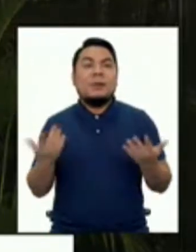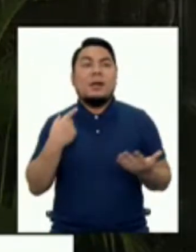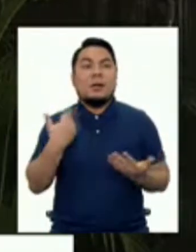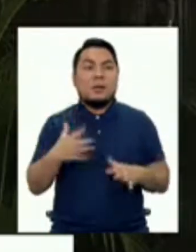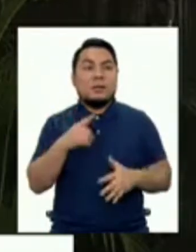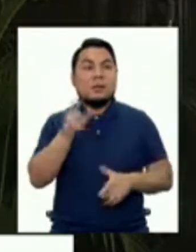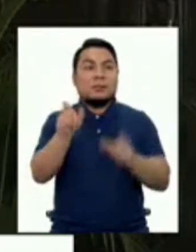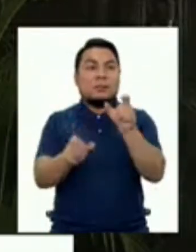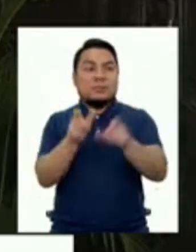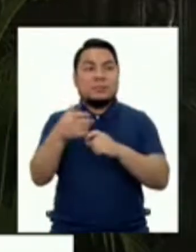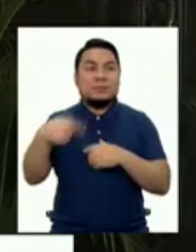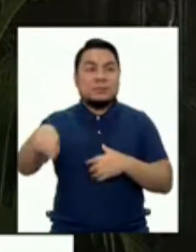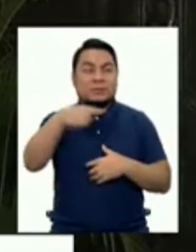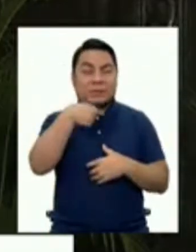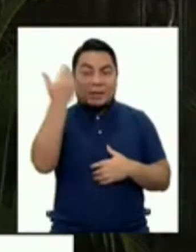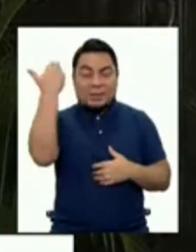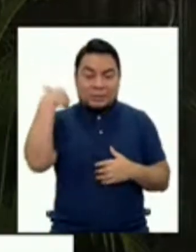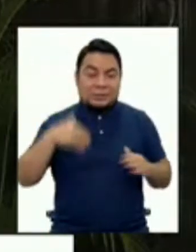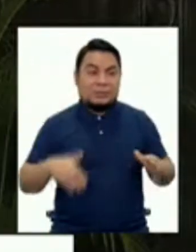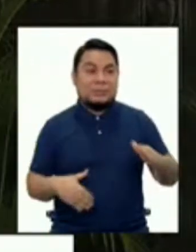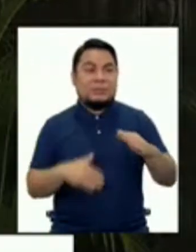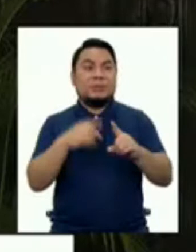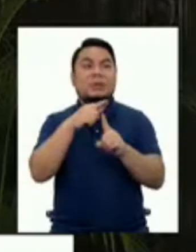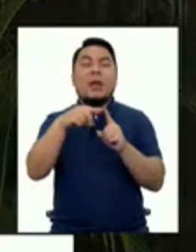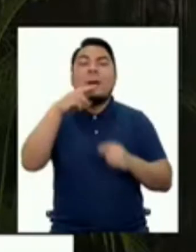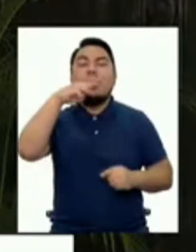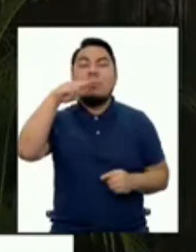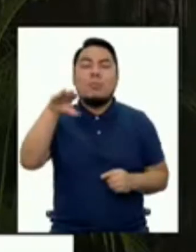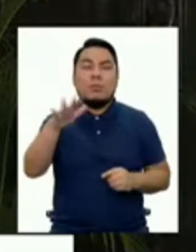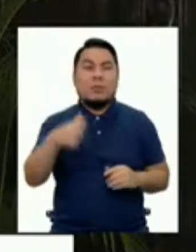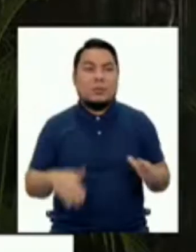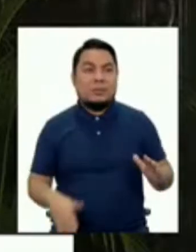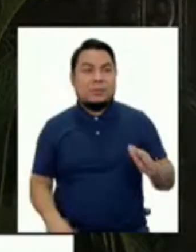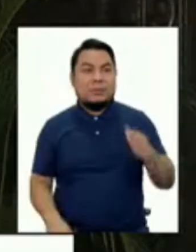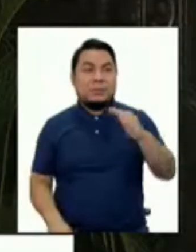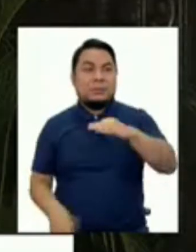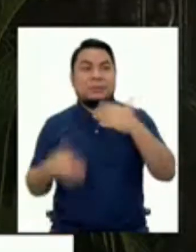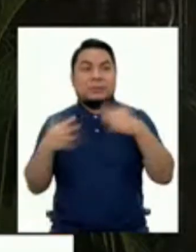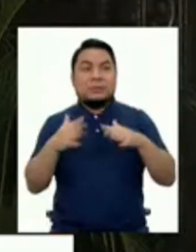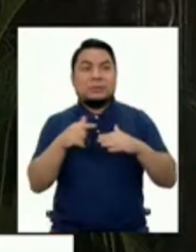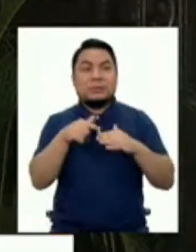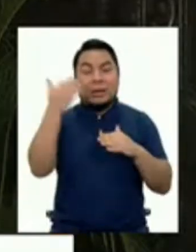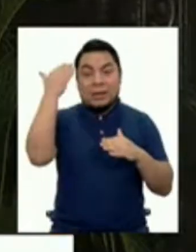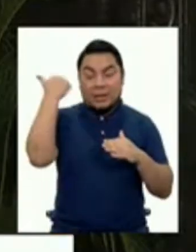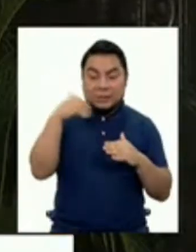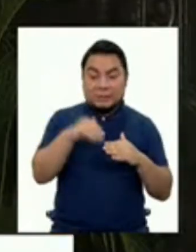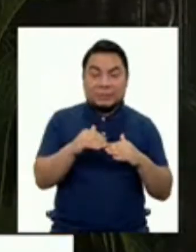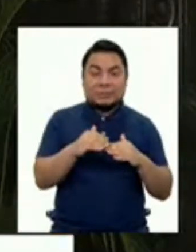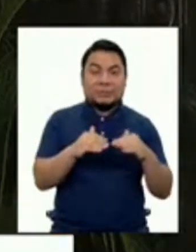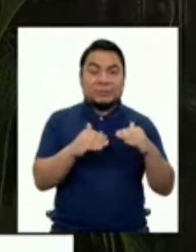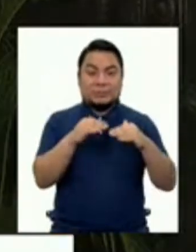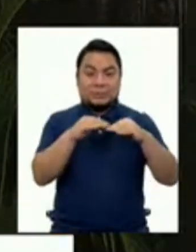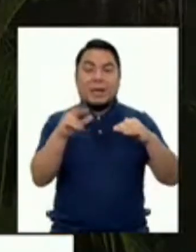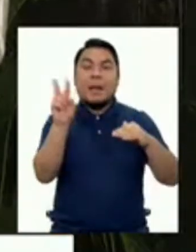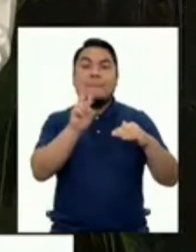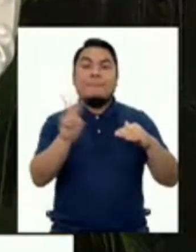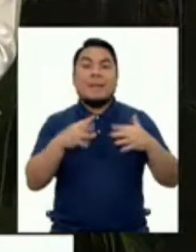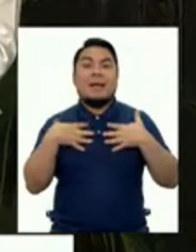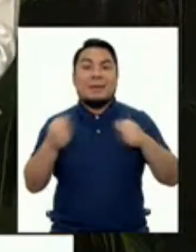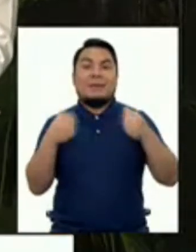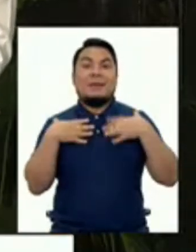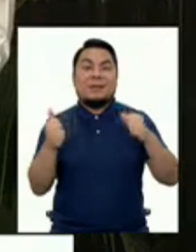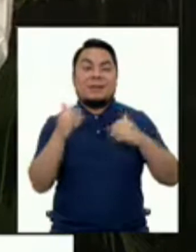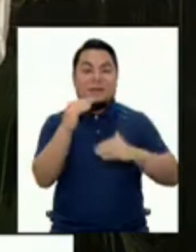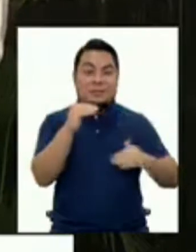activos era esta línea media morada, que era superior a la línea verde, que son los